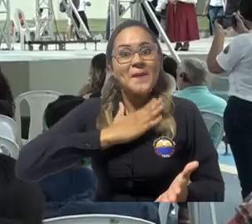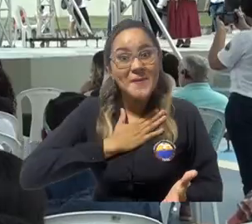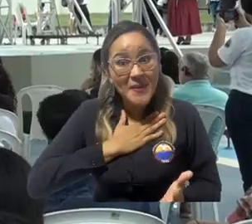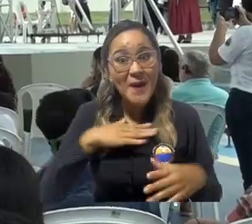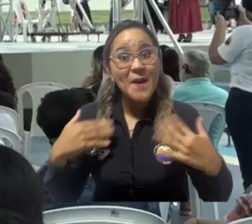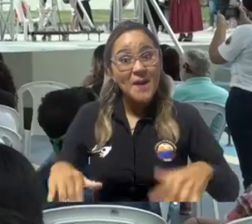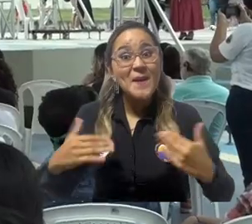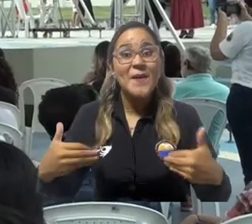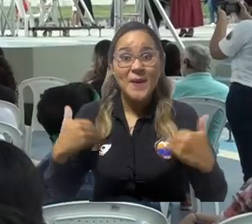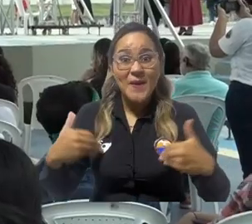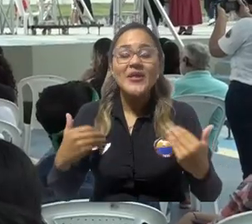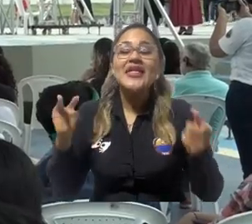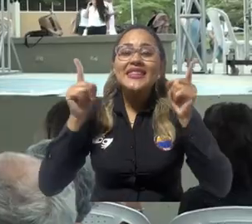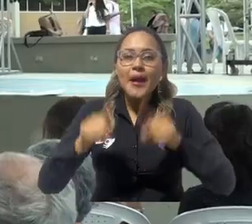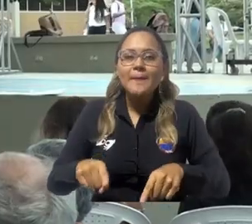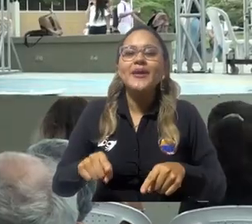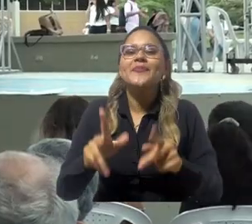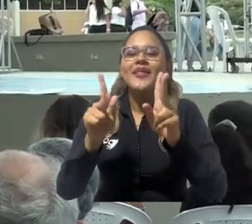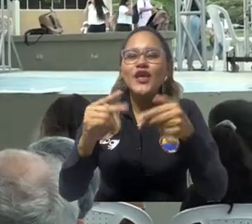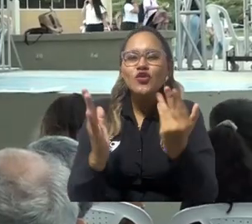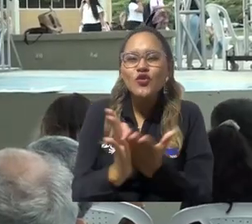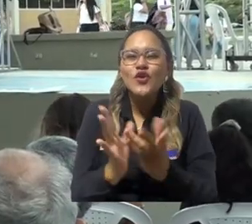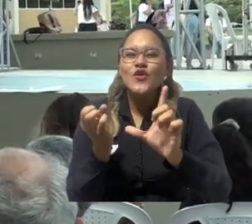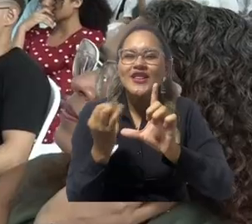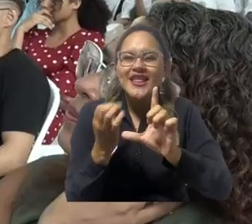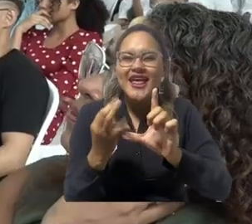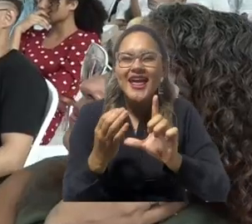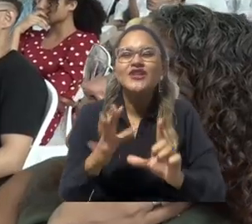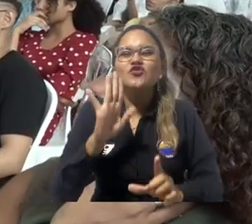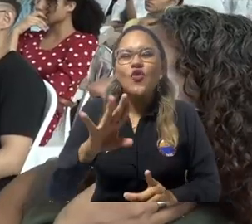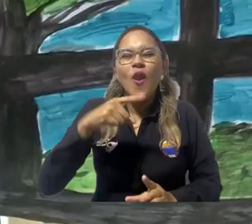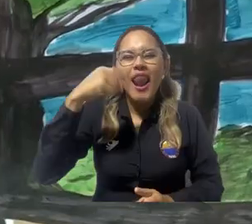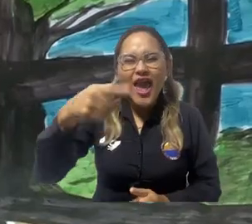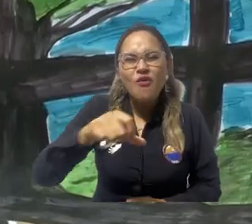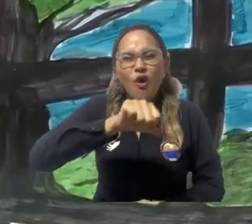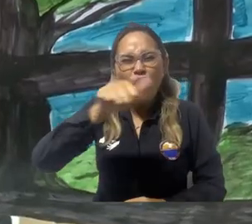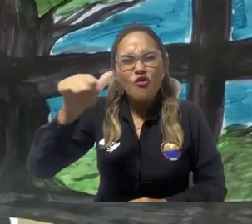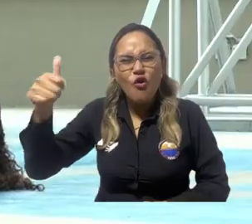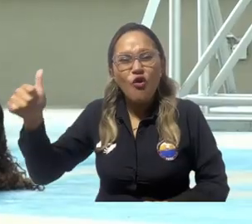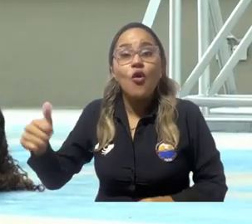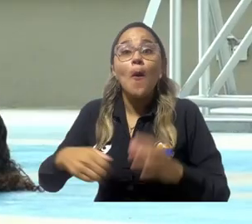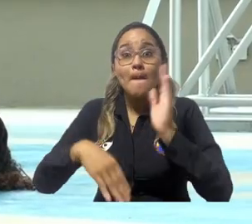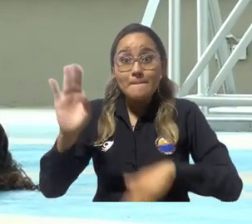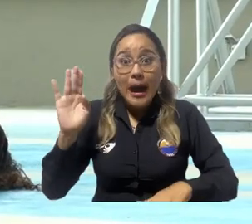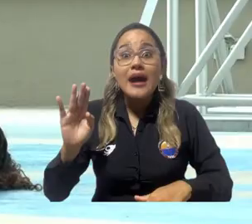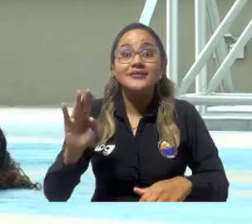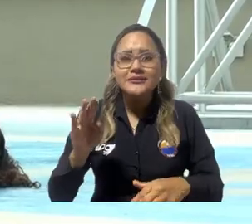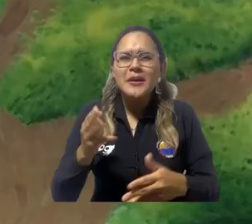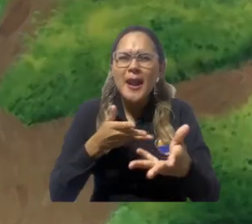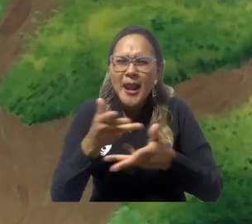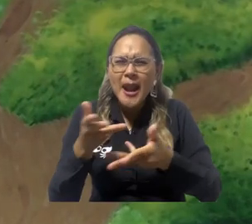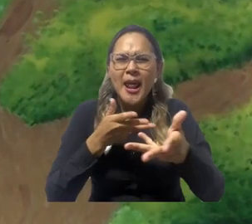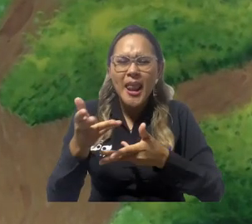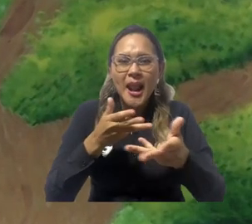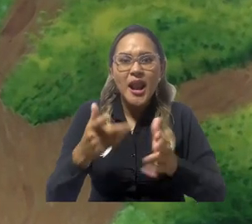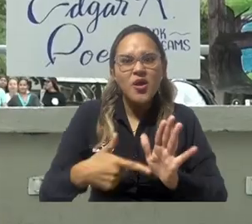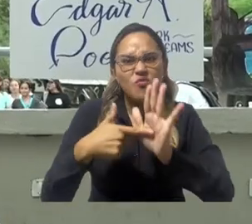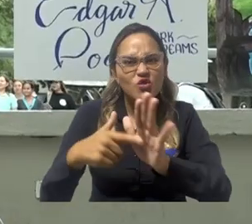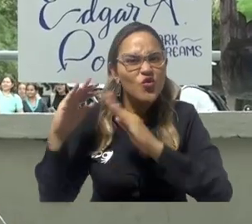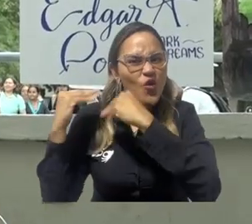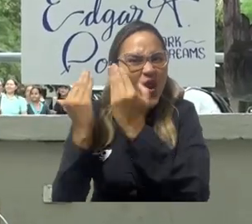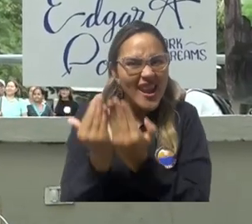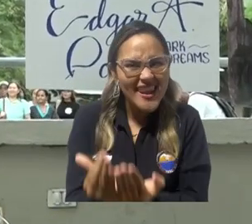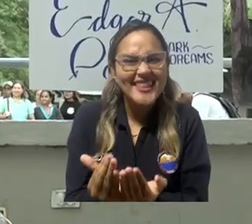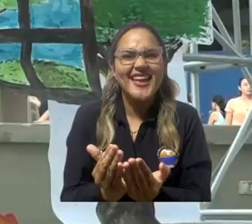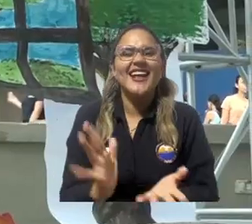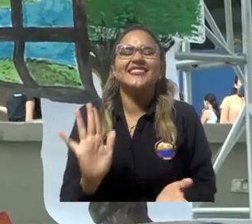UniMagdalena. Los estudiantes de la licenciatura en lenguas extranjeras también fueron protagonistas, mostrando su talento a través de obras teatrales con grandes